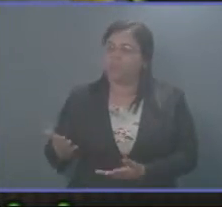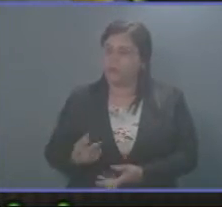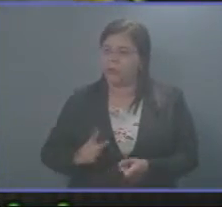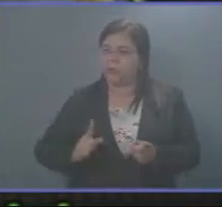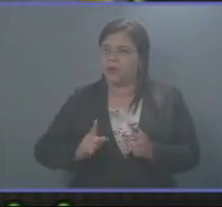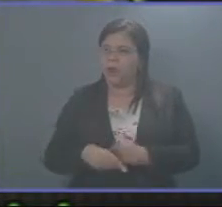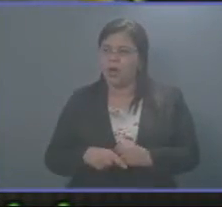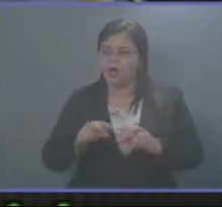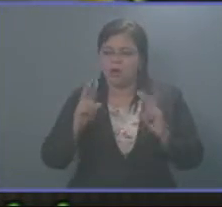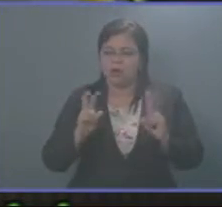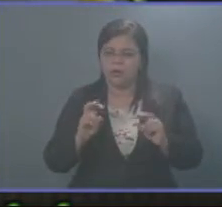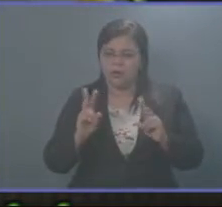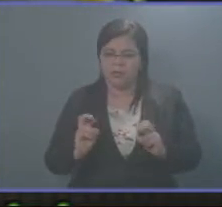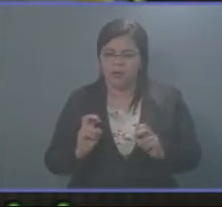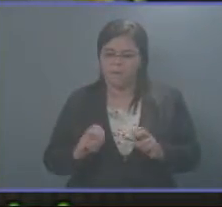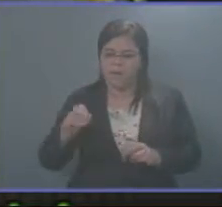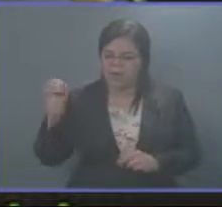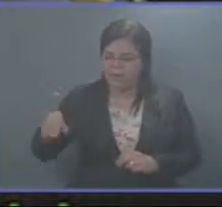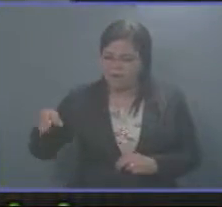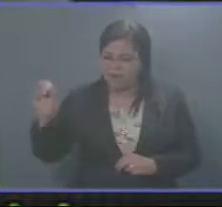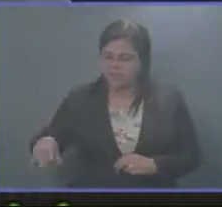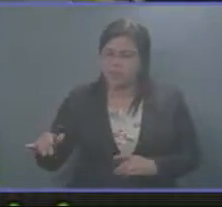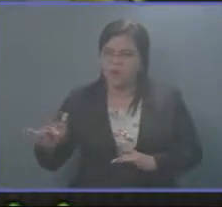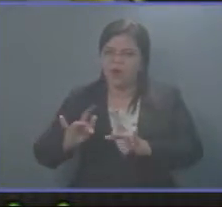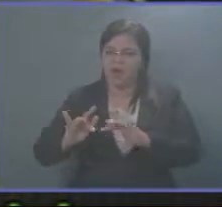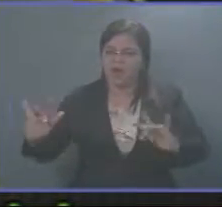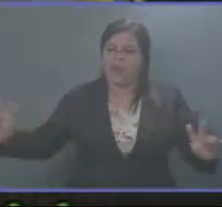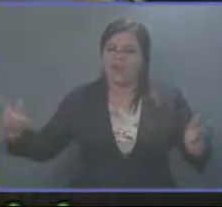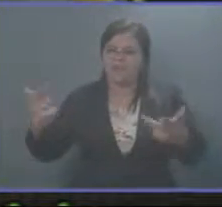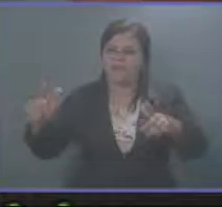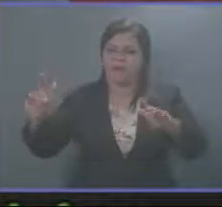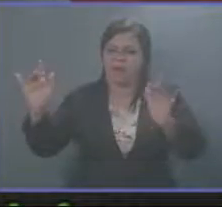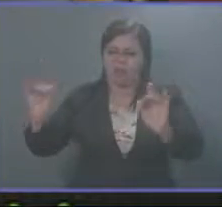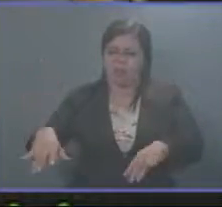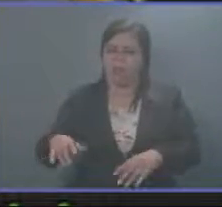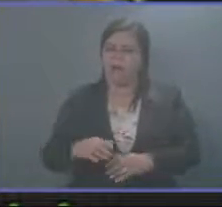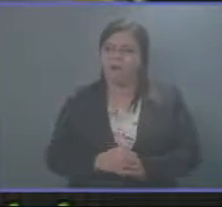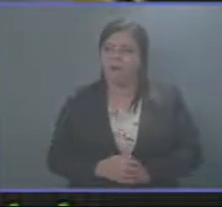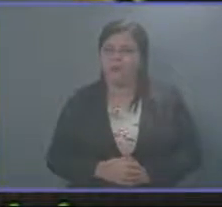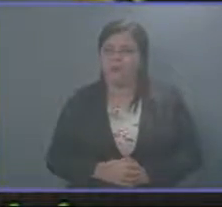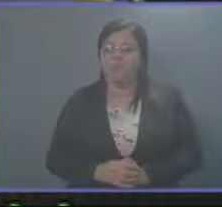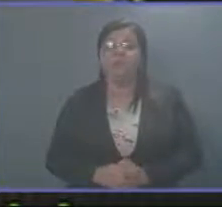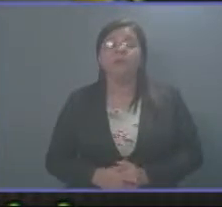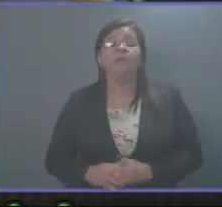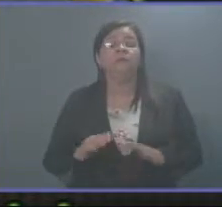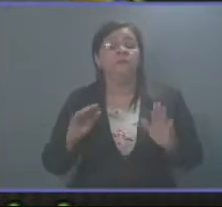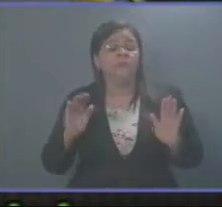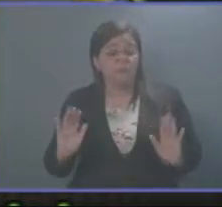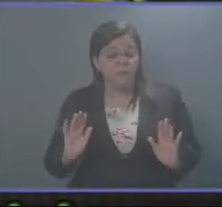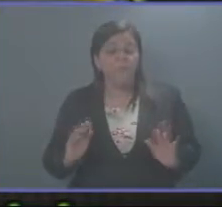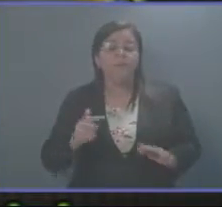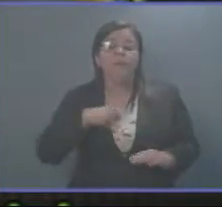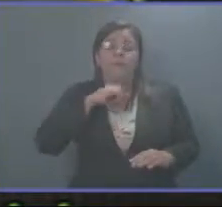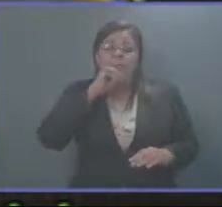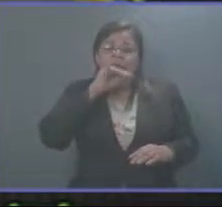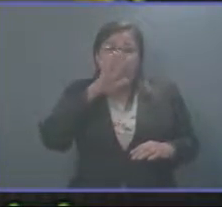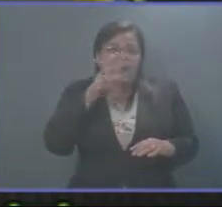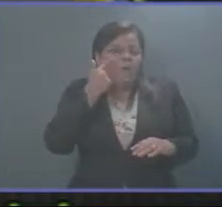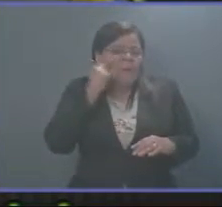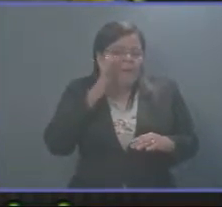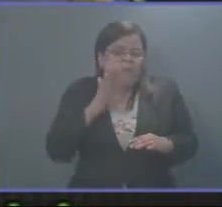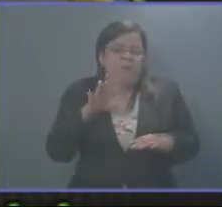los desechos en botaderos técnicamente instalados. En otros, y lo pongo siempre como ejemplo